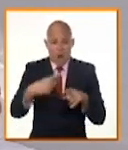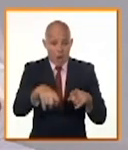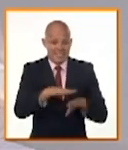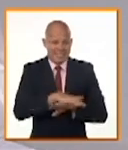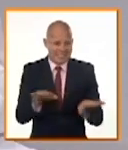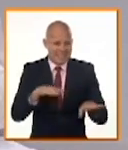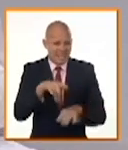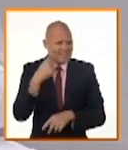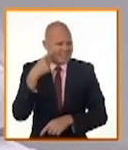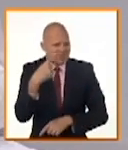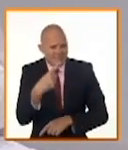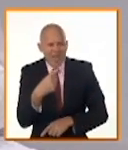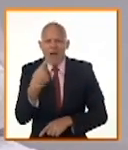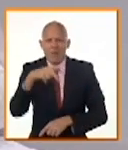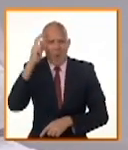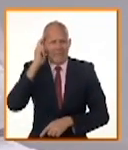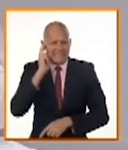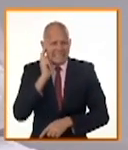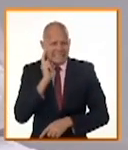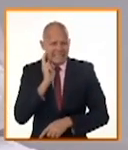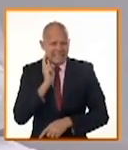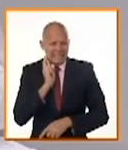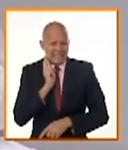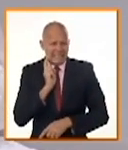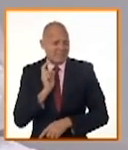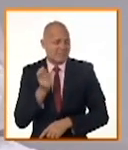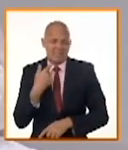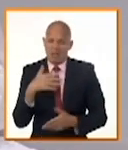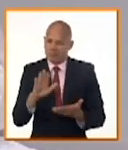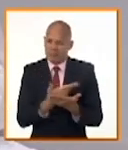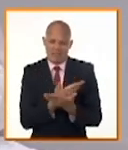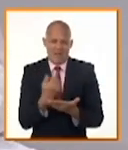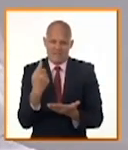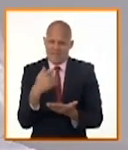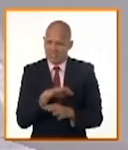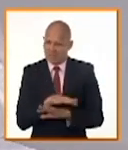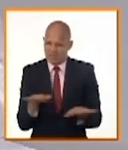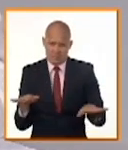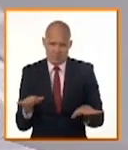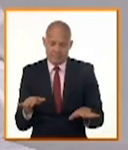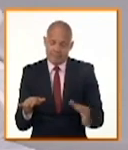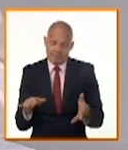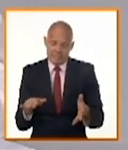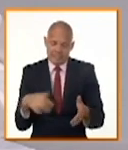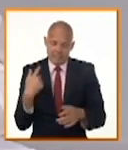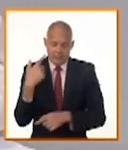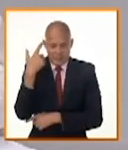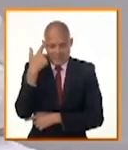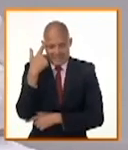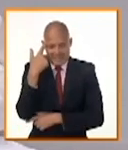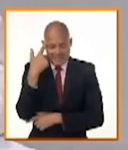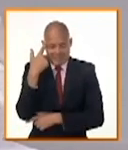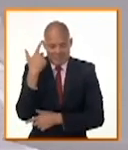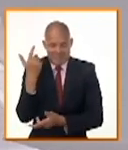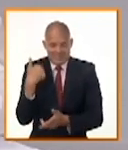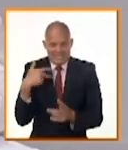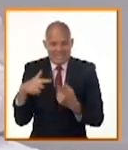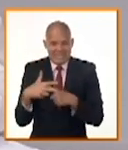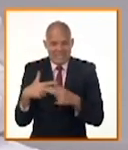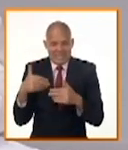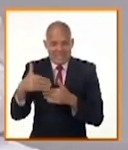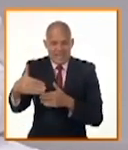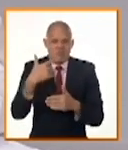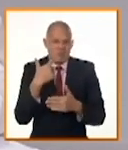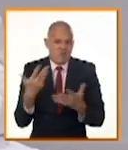ya de fabricante propiamente y ahí también nos lleva también una una reflexión de qué más podemos hacer con la industria nacional hemos estado trabajando